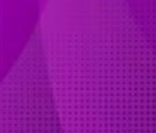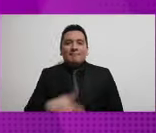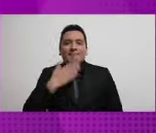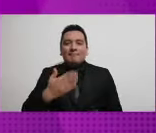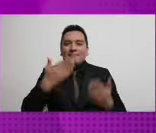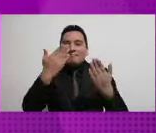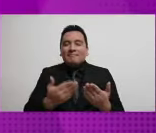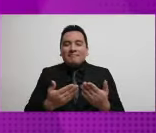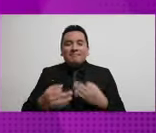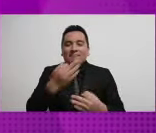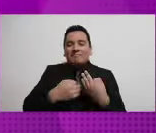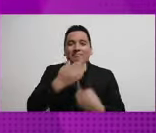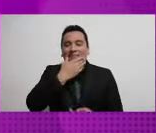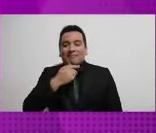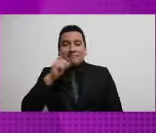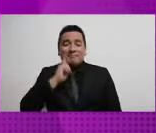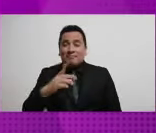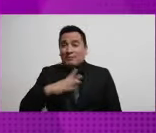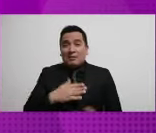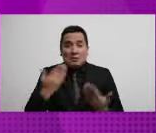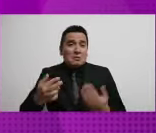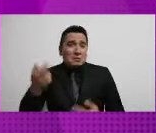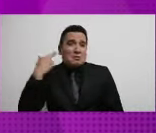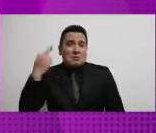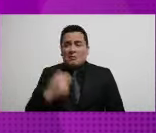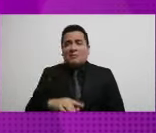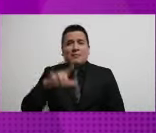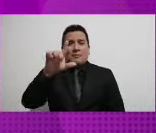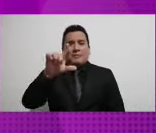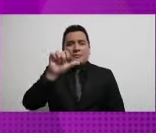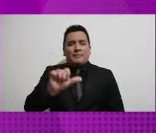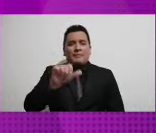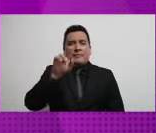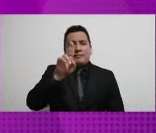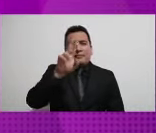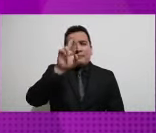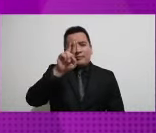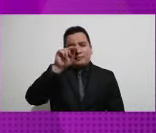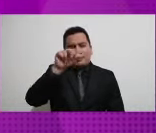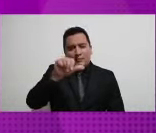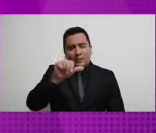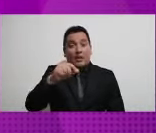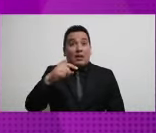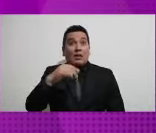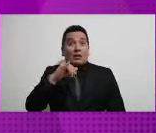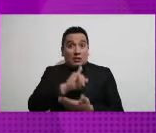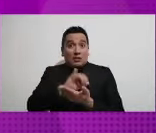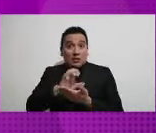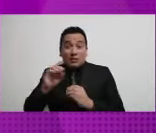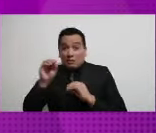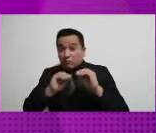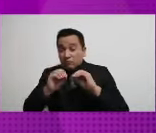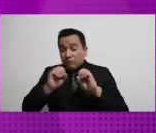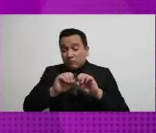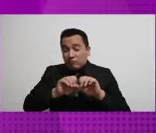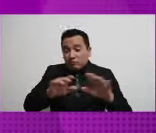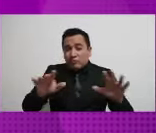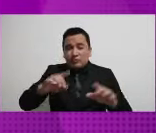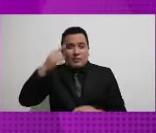Bienvenidas y bienvenidos. Nos encontramos en La Urna, el programa de divulgación de la cultura democrática del